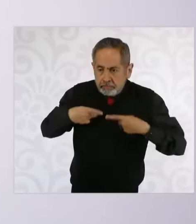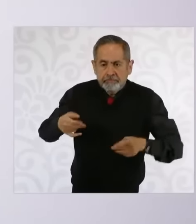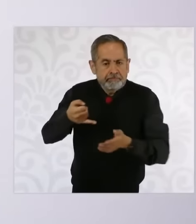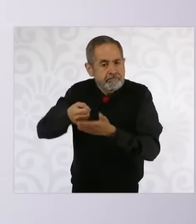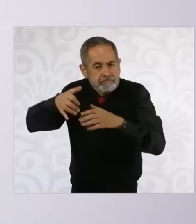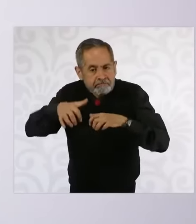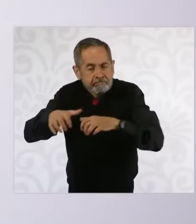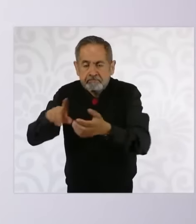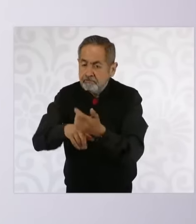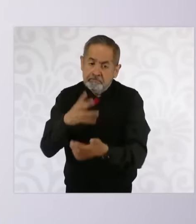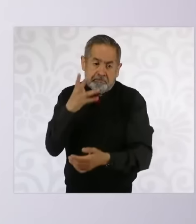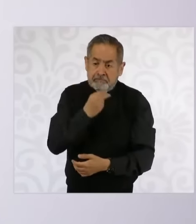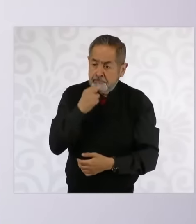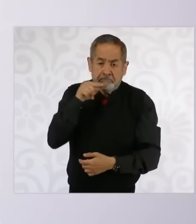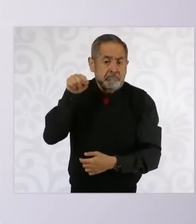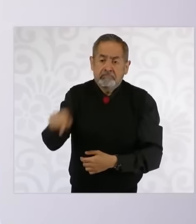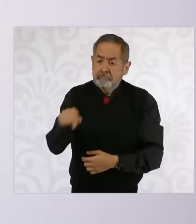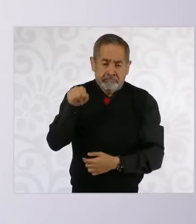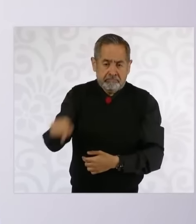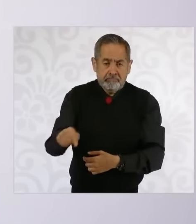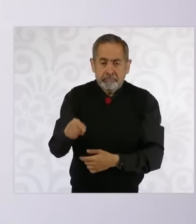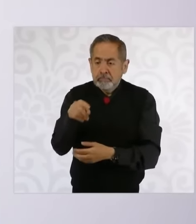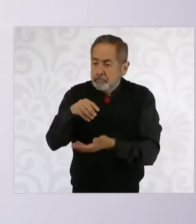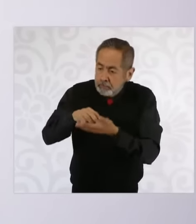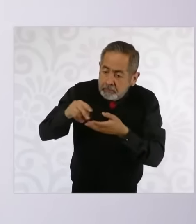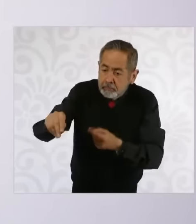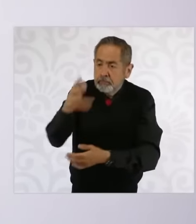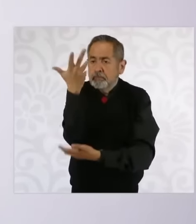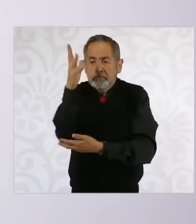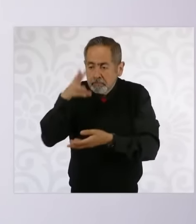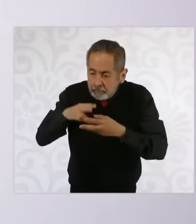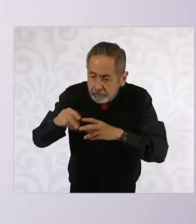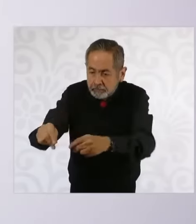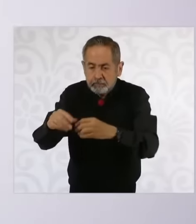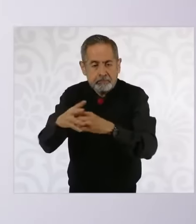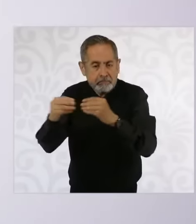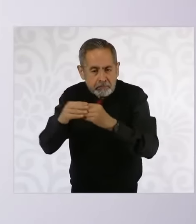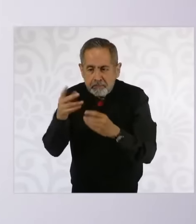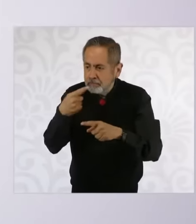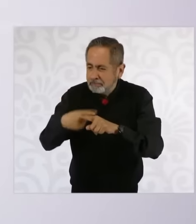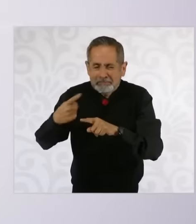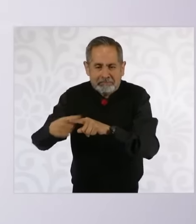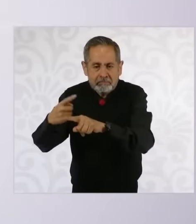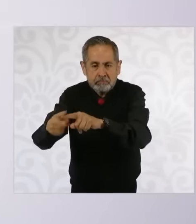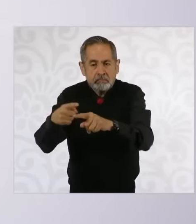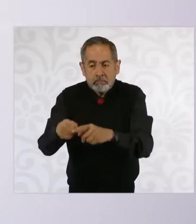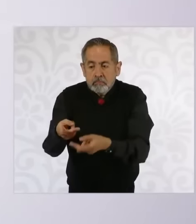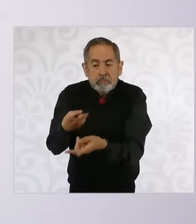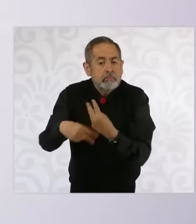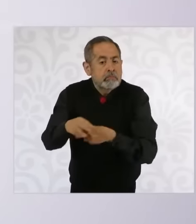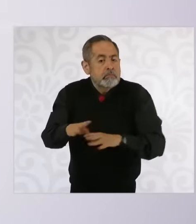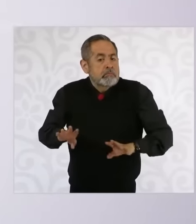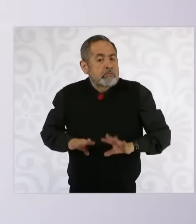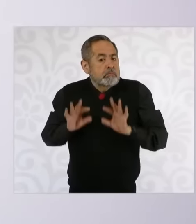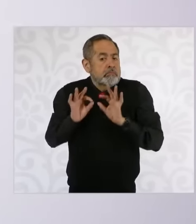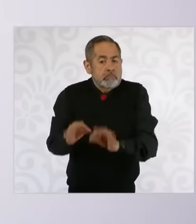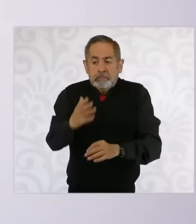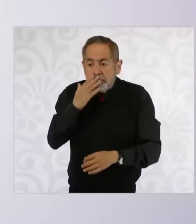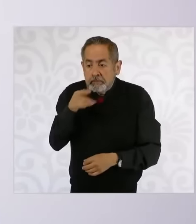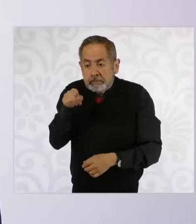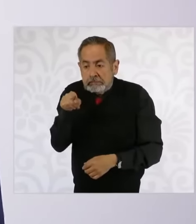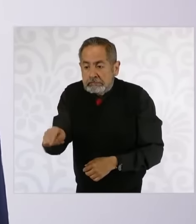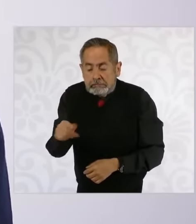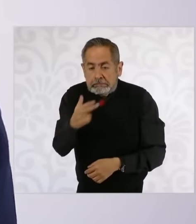y la siembra de árboles. Y al mismo tiempo tiene beneficios para capturar